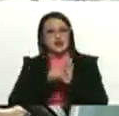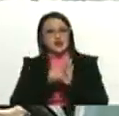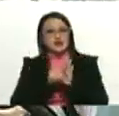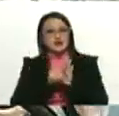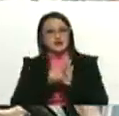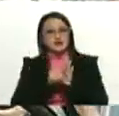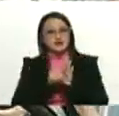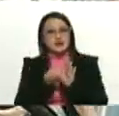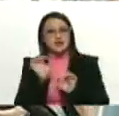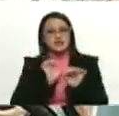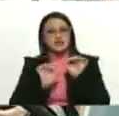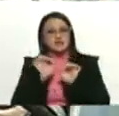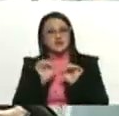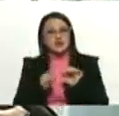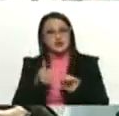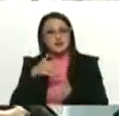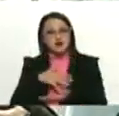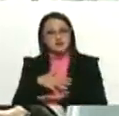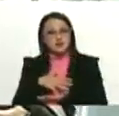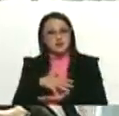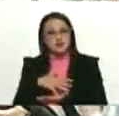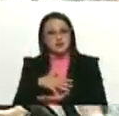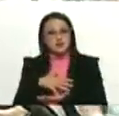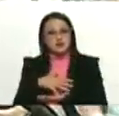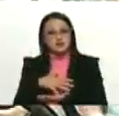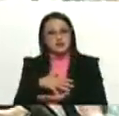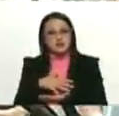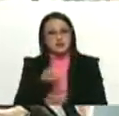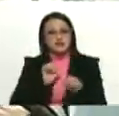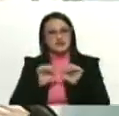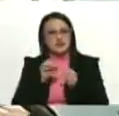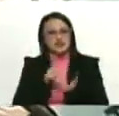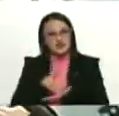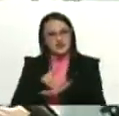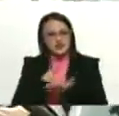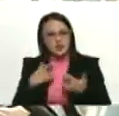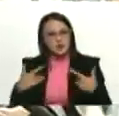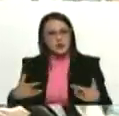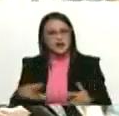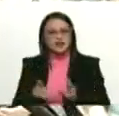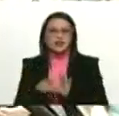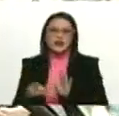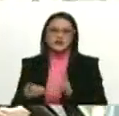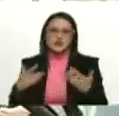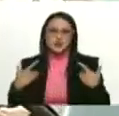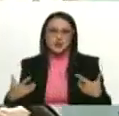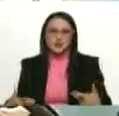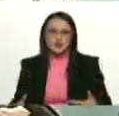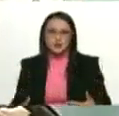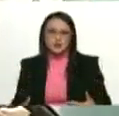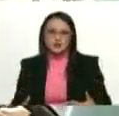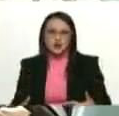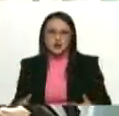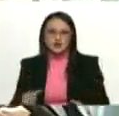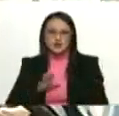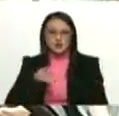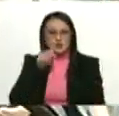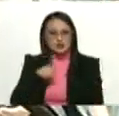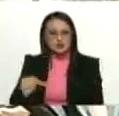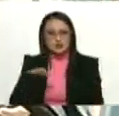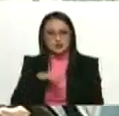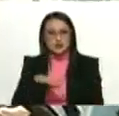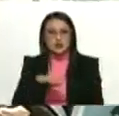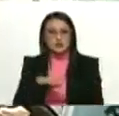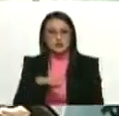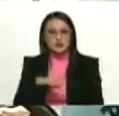tiende a defender a los más vulnerables, tiende a defender la dignidad humana, los derechos humanos de nuestra población.